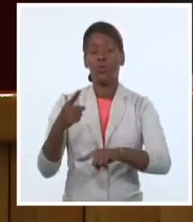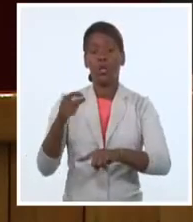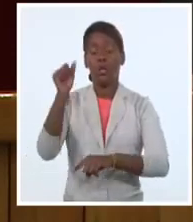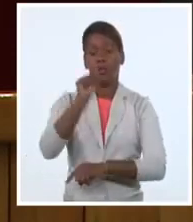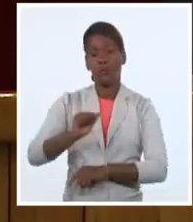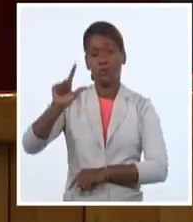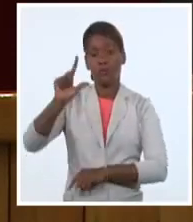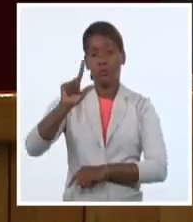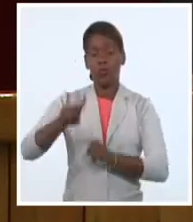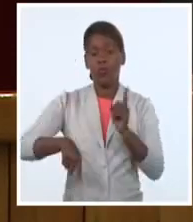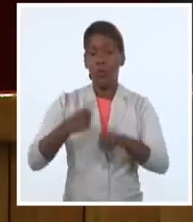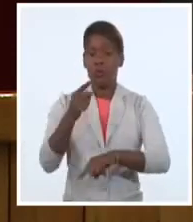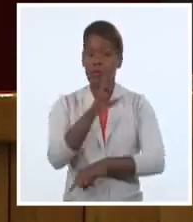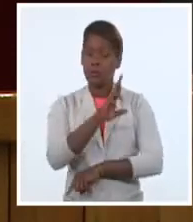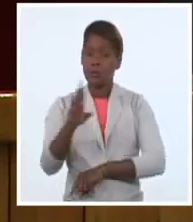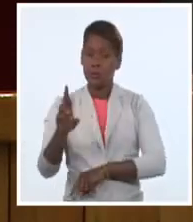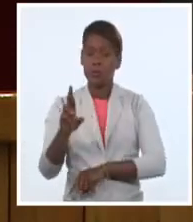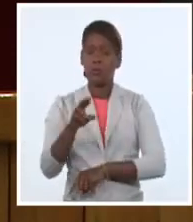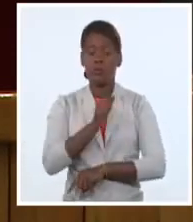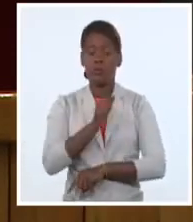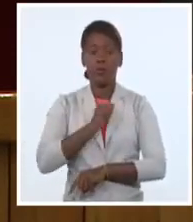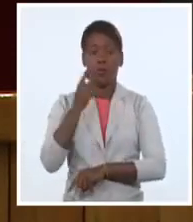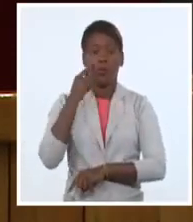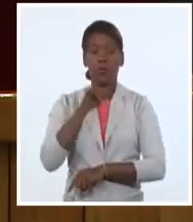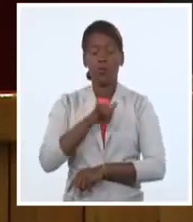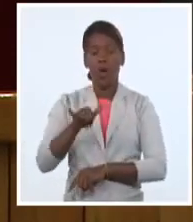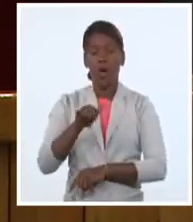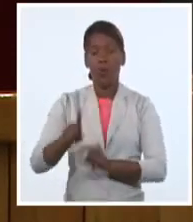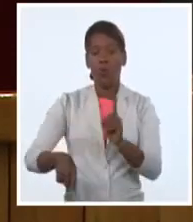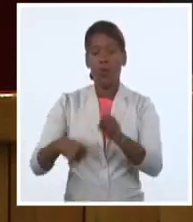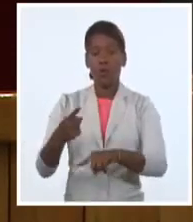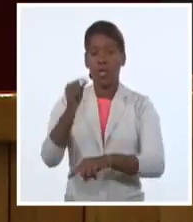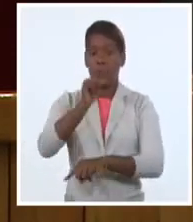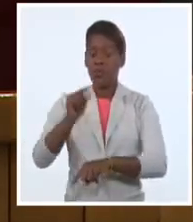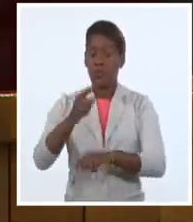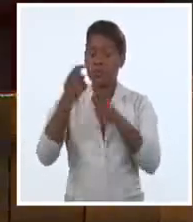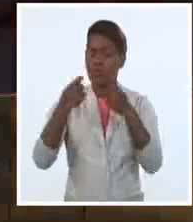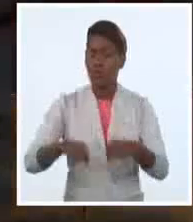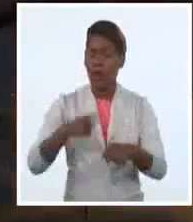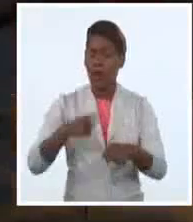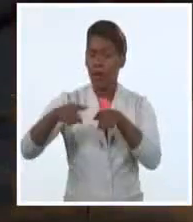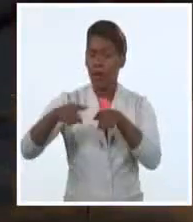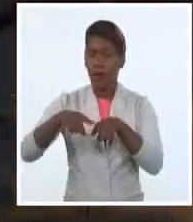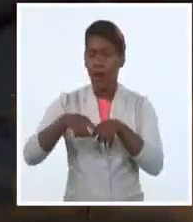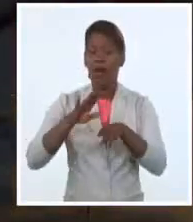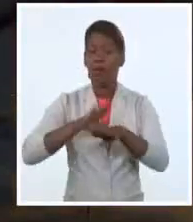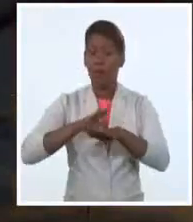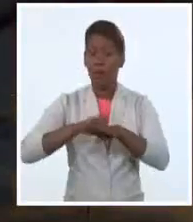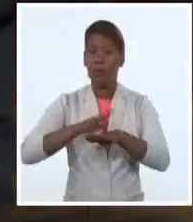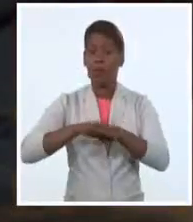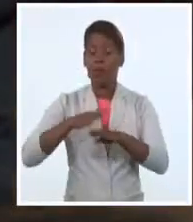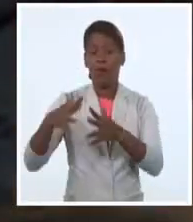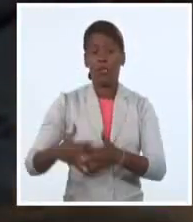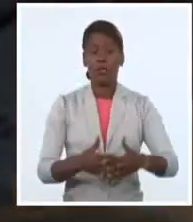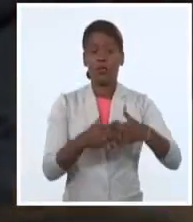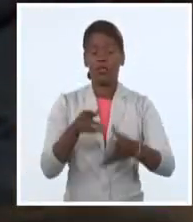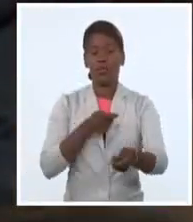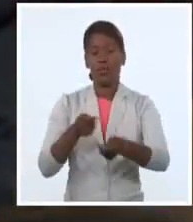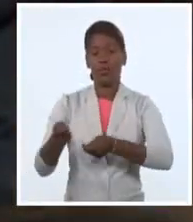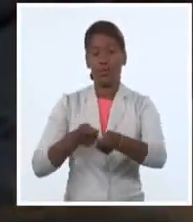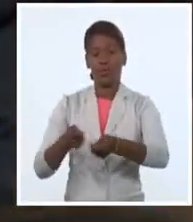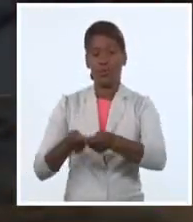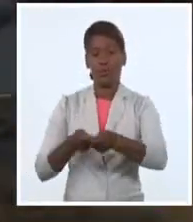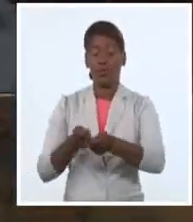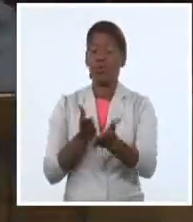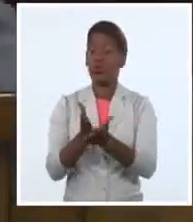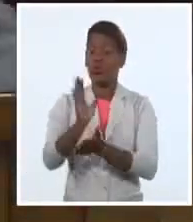la persecución de cada posible salida económica, en fin, el bloqueo. No importa cuánto destruya, cuánto